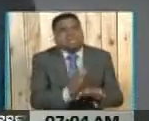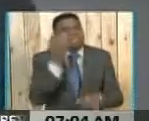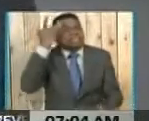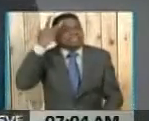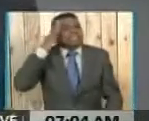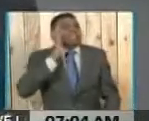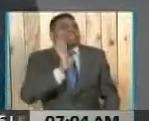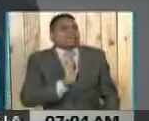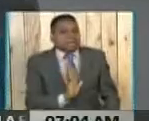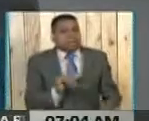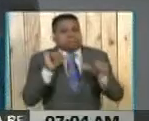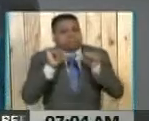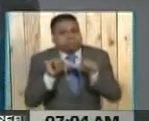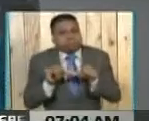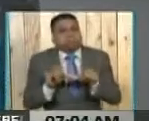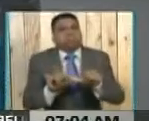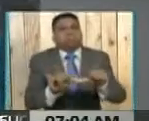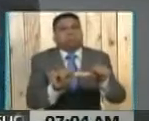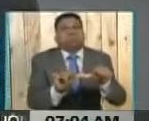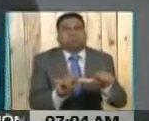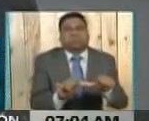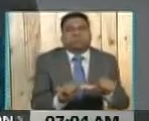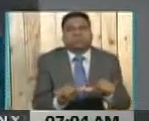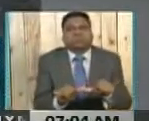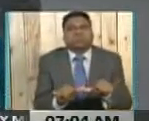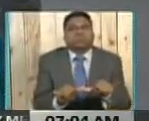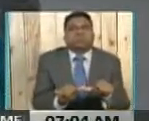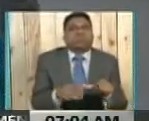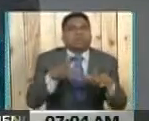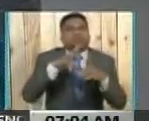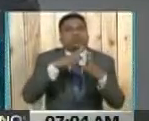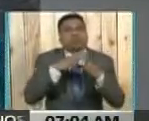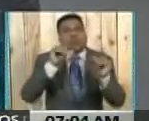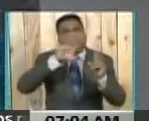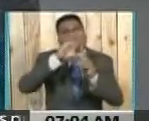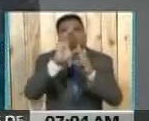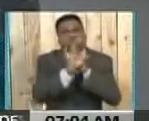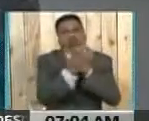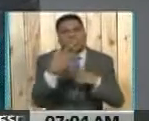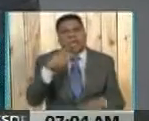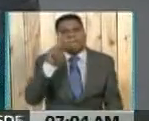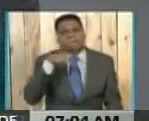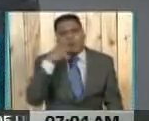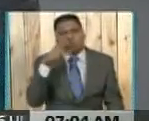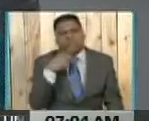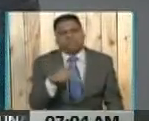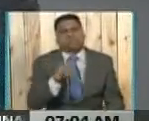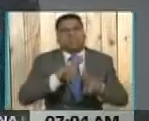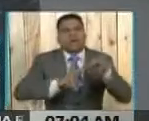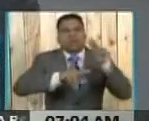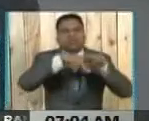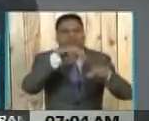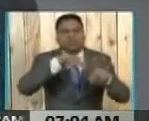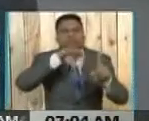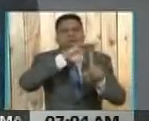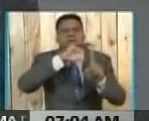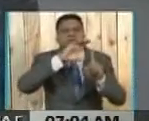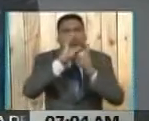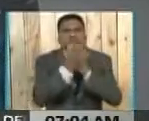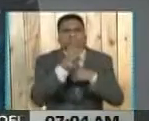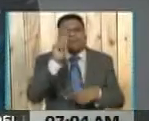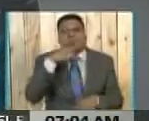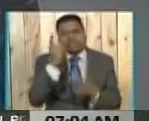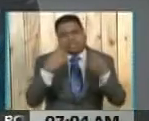bastante instalado en la cultura política. Creo que se ha ido construyendo una cultura política diferente